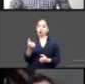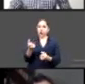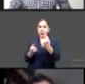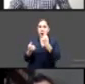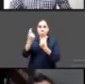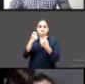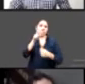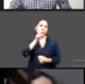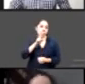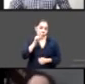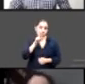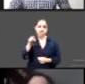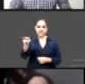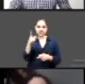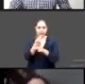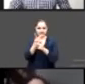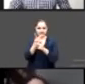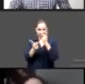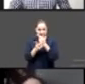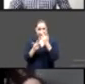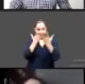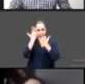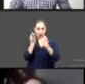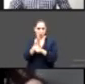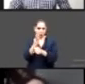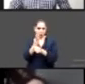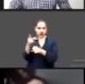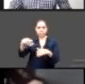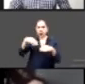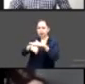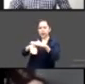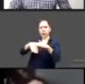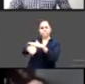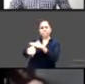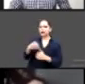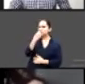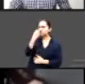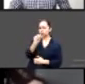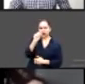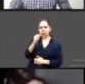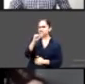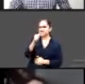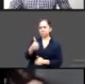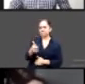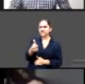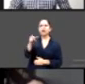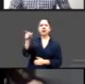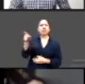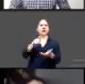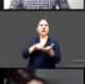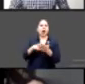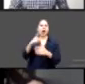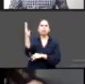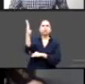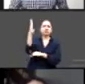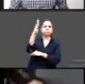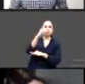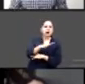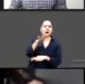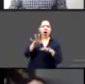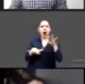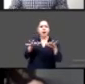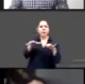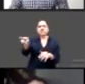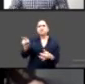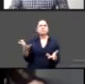este momento no tienen clases presenciales, tienen ciertos momentos disponibles durante el día y pues siendo sinceros son las personas que